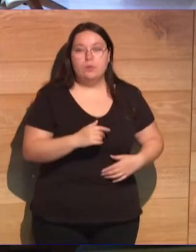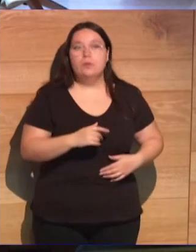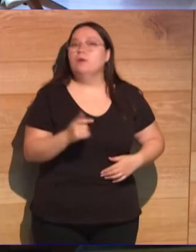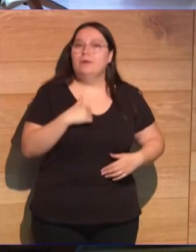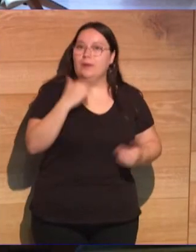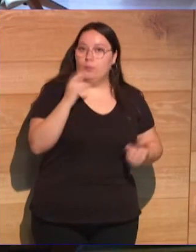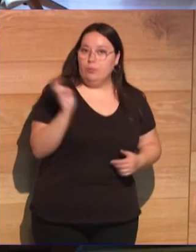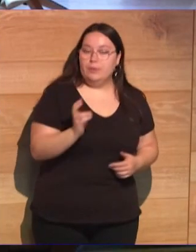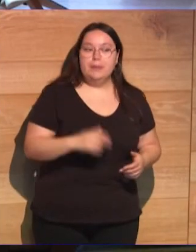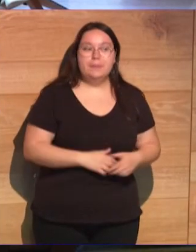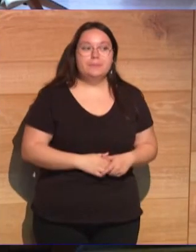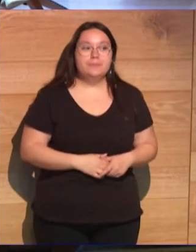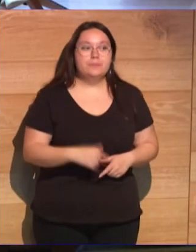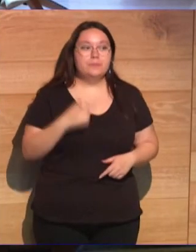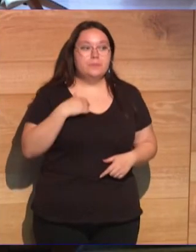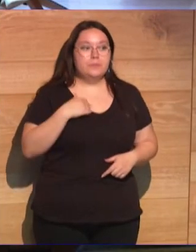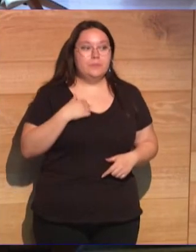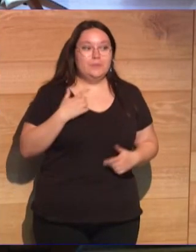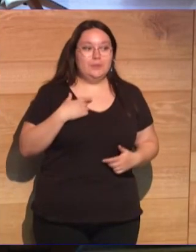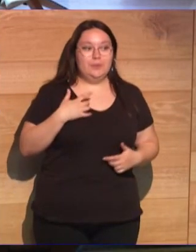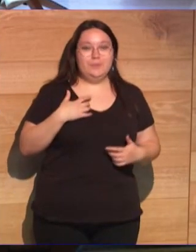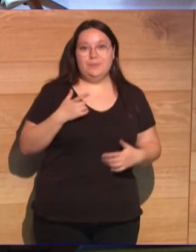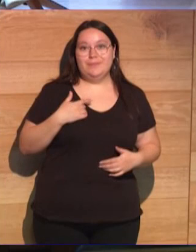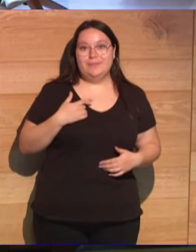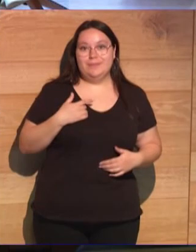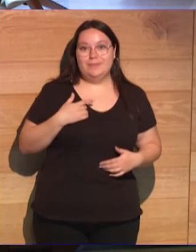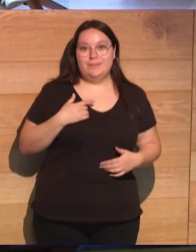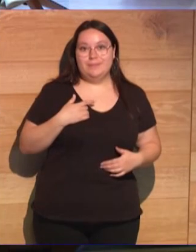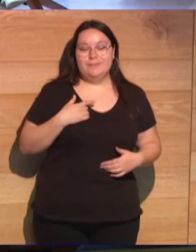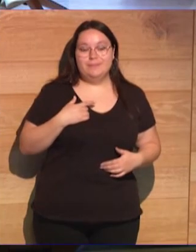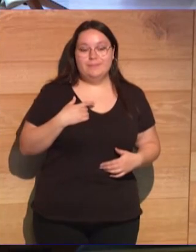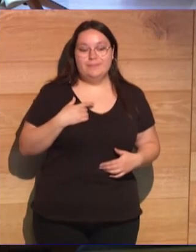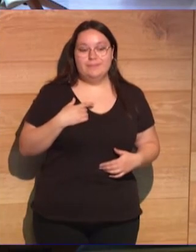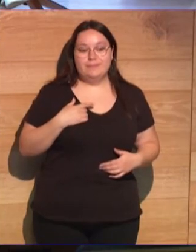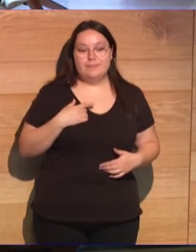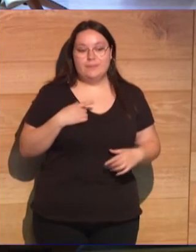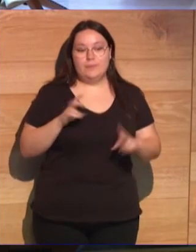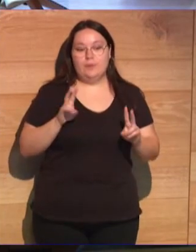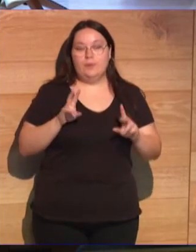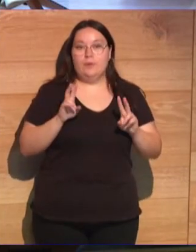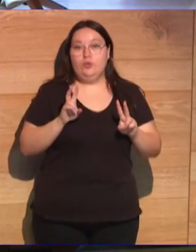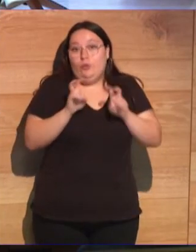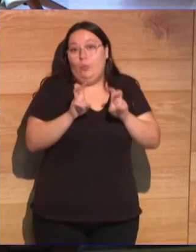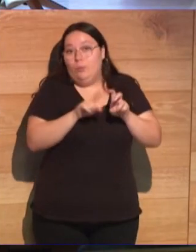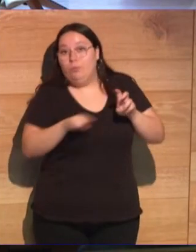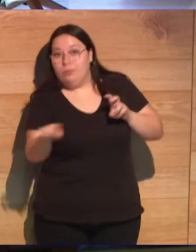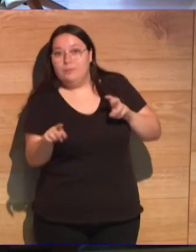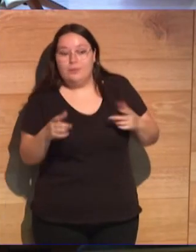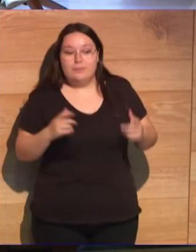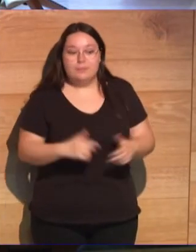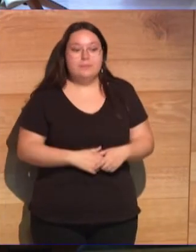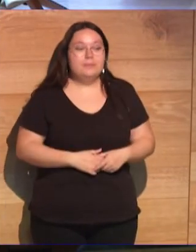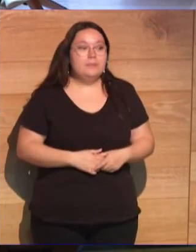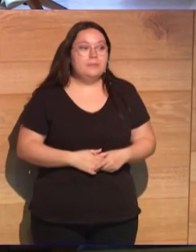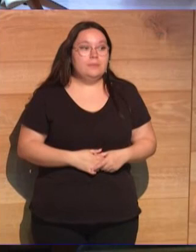aquí. Yo vengo de infiltrado, les decía antes, porque participo de la inteligencia artificial sin saberlo y